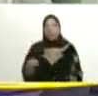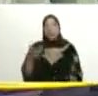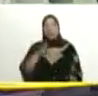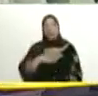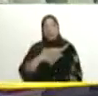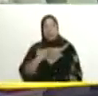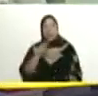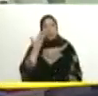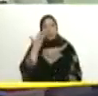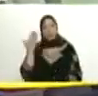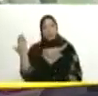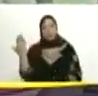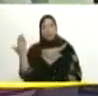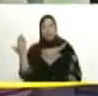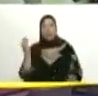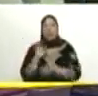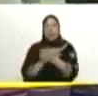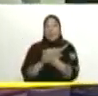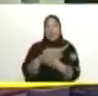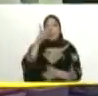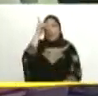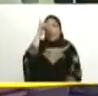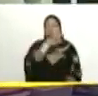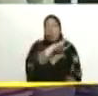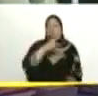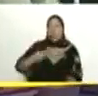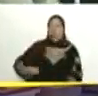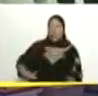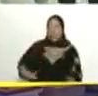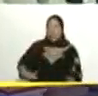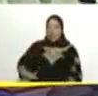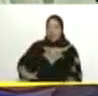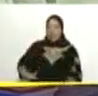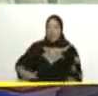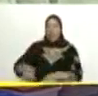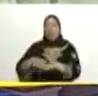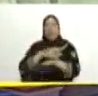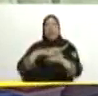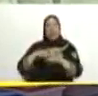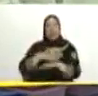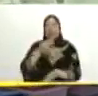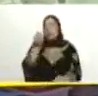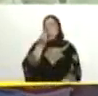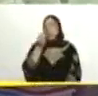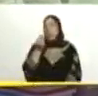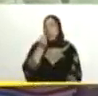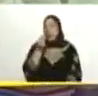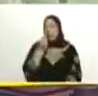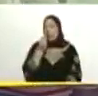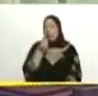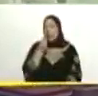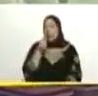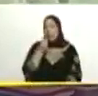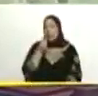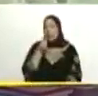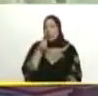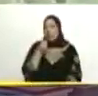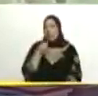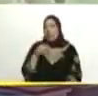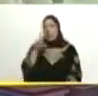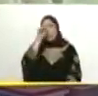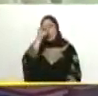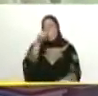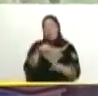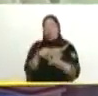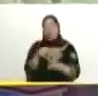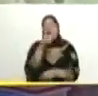la compañía de Delcy, la vicepresidenta, del ministro de Alimentación, que inmediatamente yo me comuniqué con él y le dije,